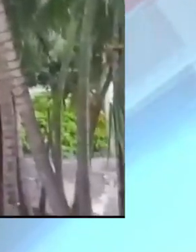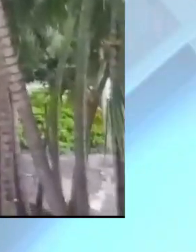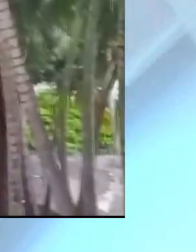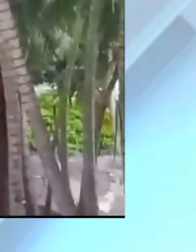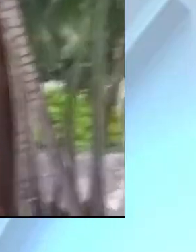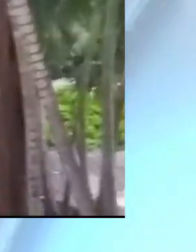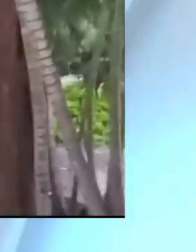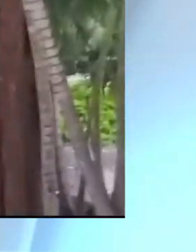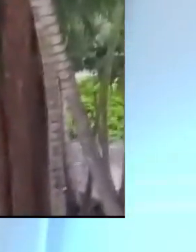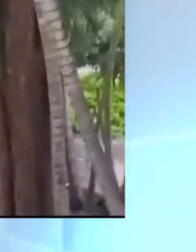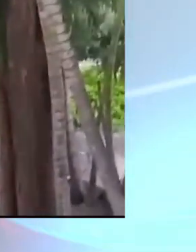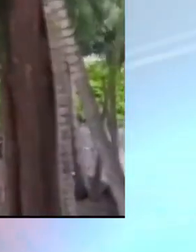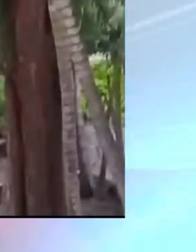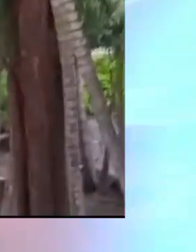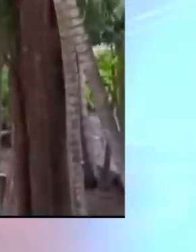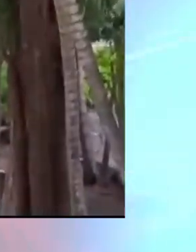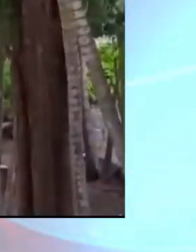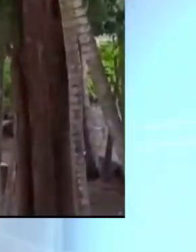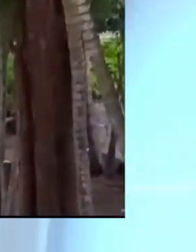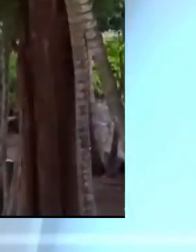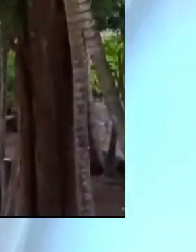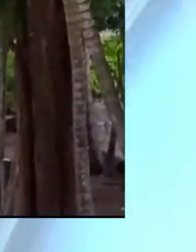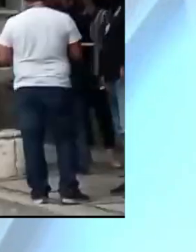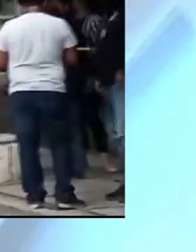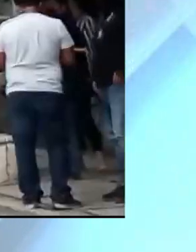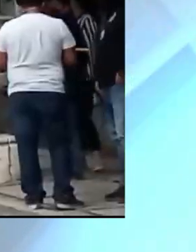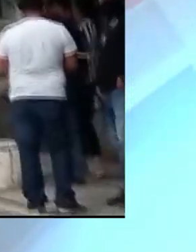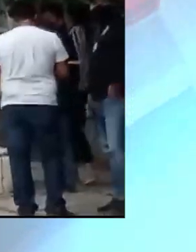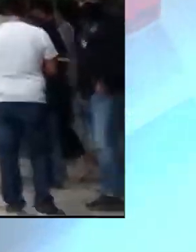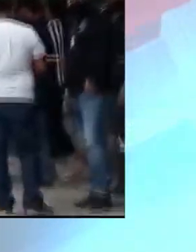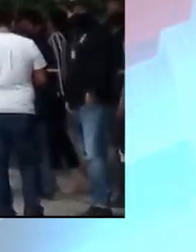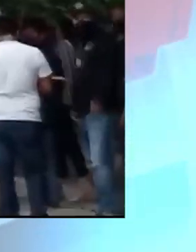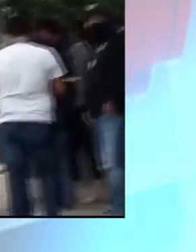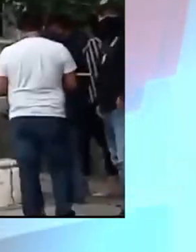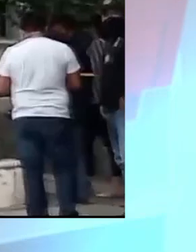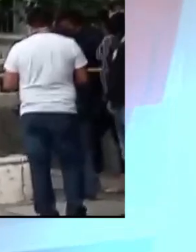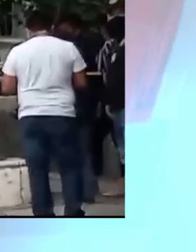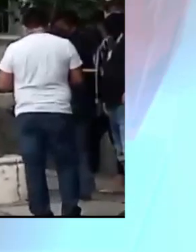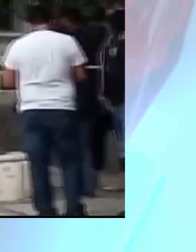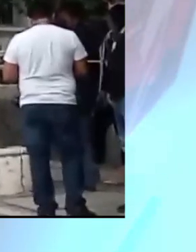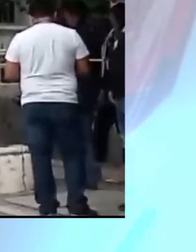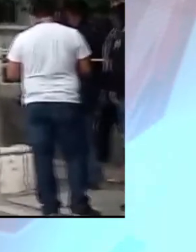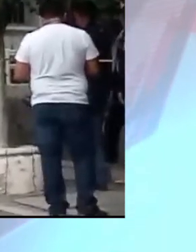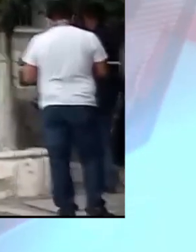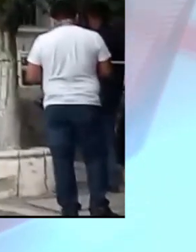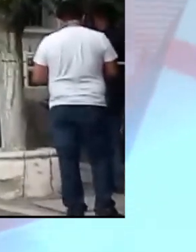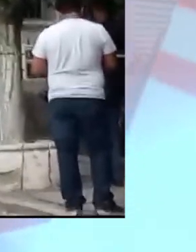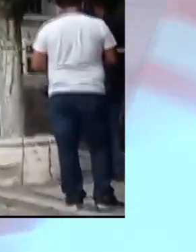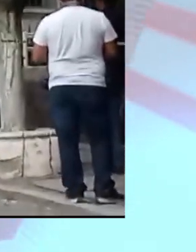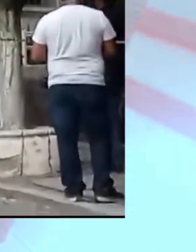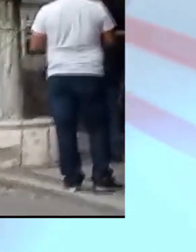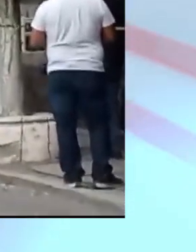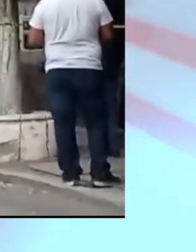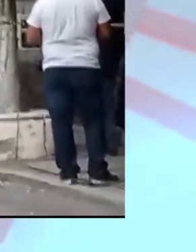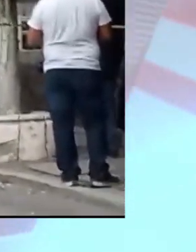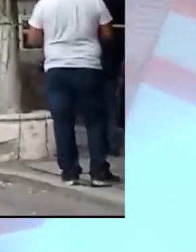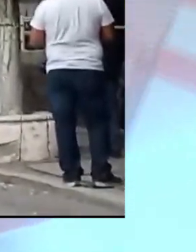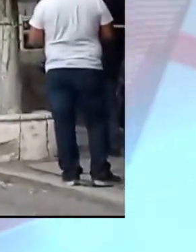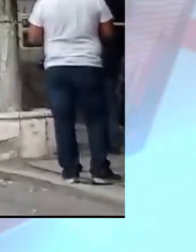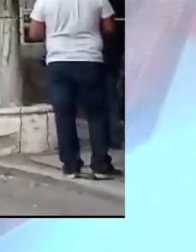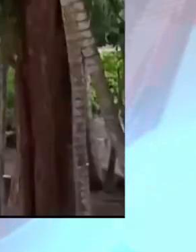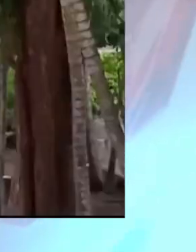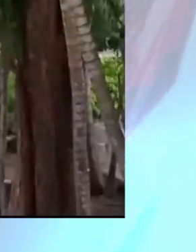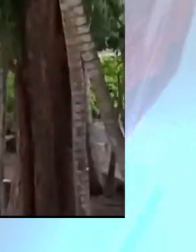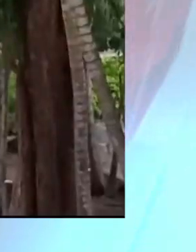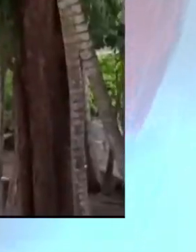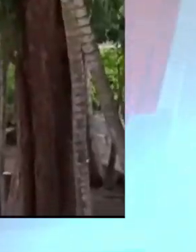rivalidades con el tiempo. En su conferencia matutina de este miércoles, se le preguntó al presidente sobre el crimen y contestó que es lamentable, pero sobre